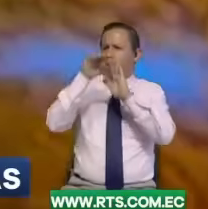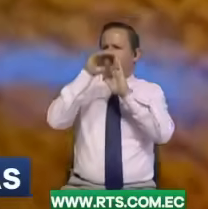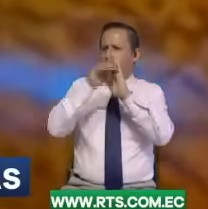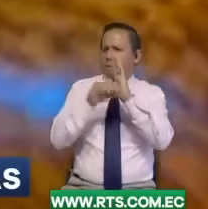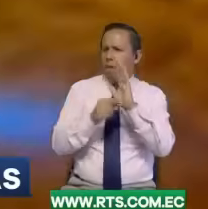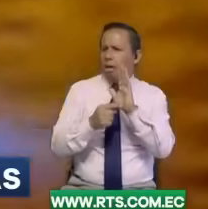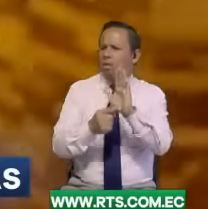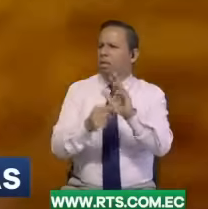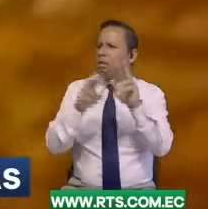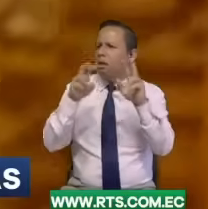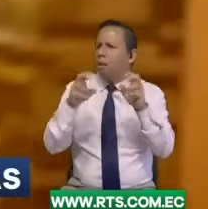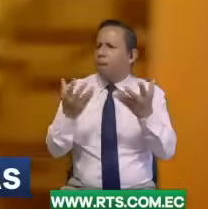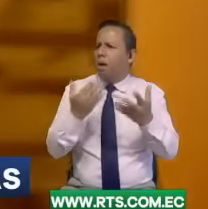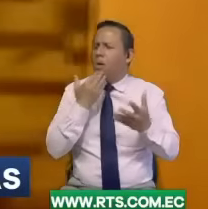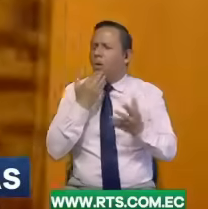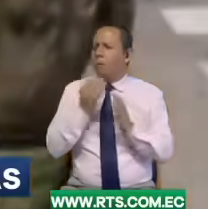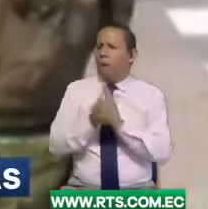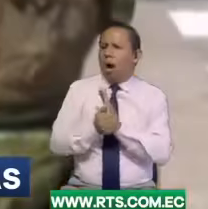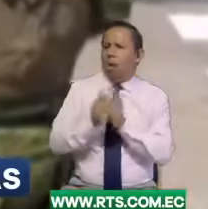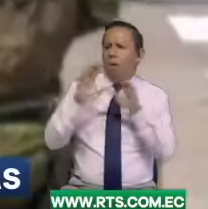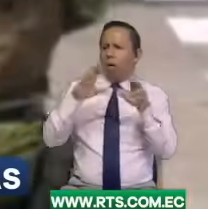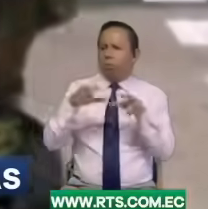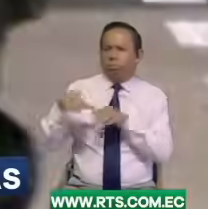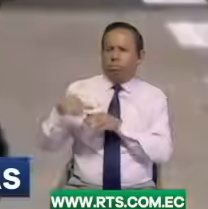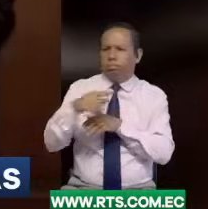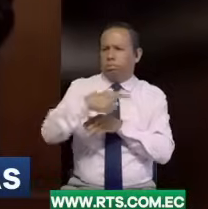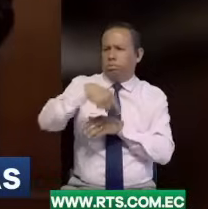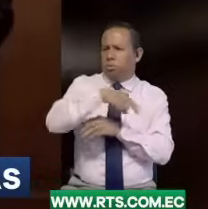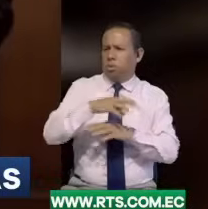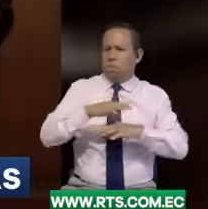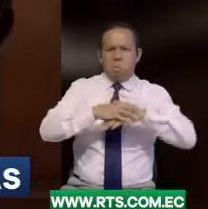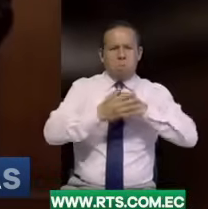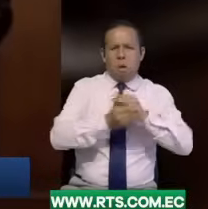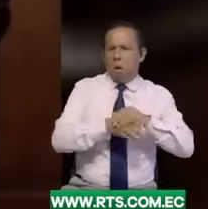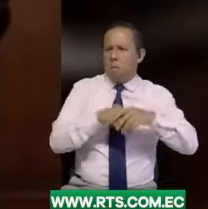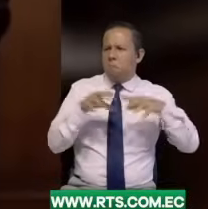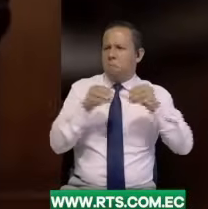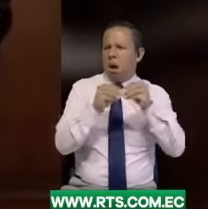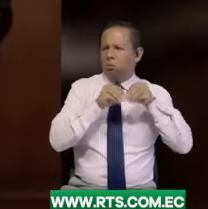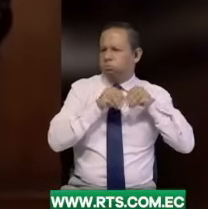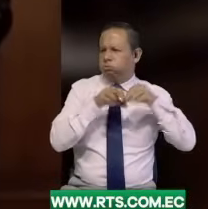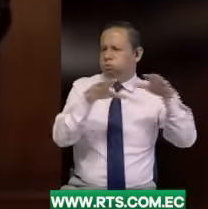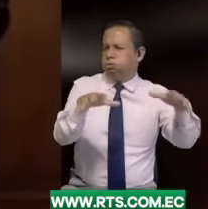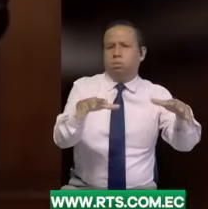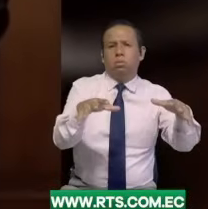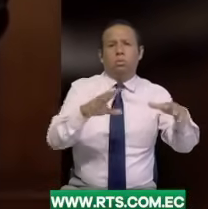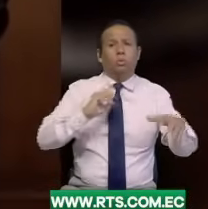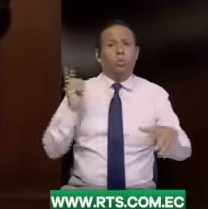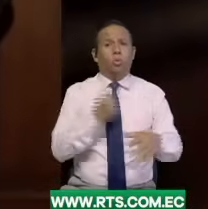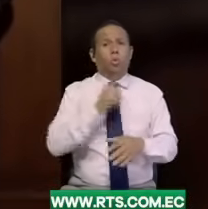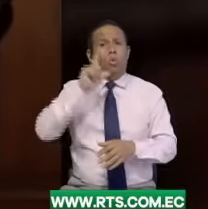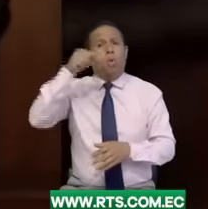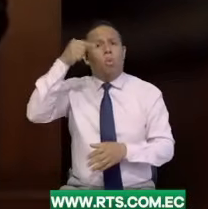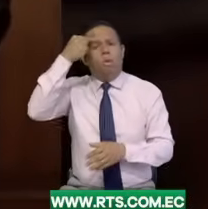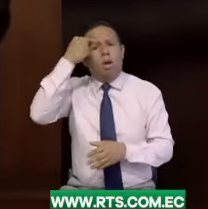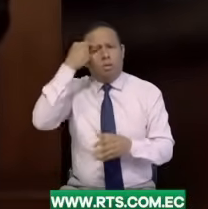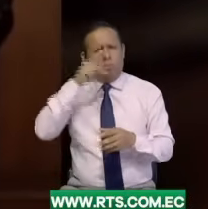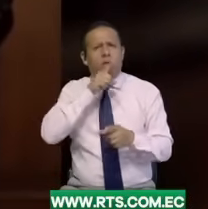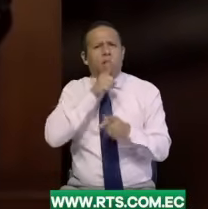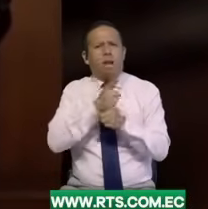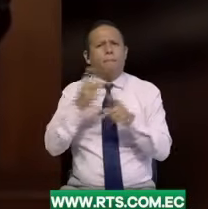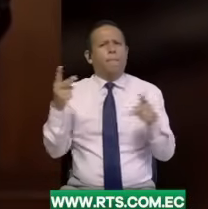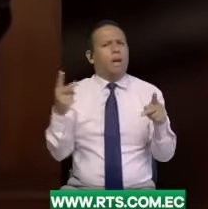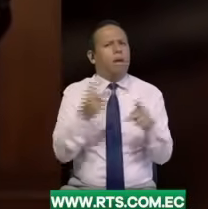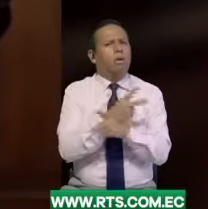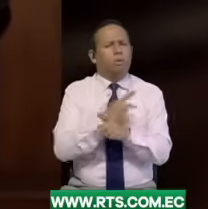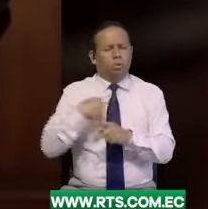las capacidades han sido excedidas. Nuestro gobierno, a pesar de los grandes riesgos que corremos, estamos aquí para asegurar lo